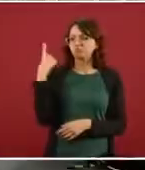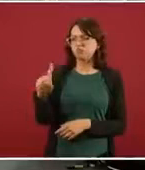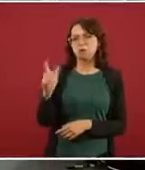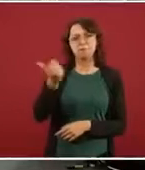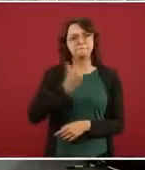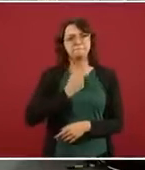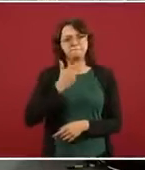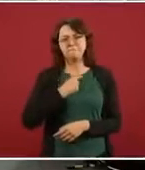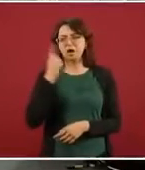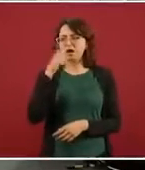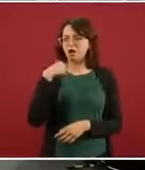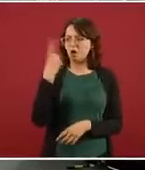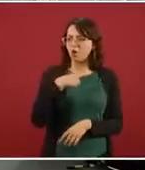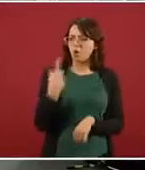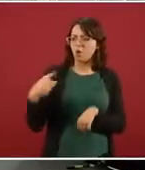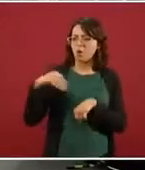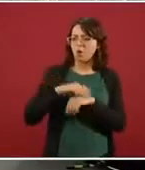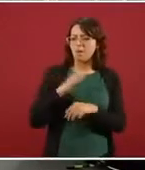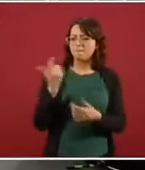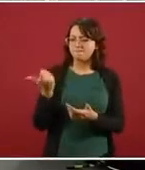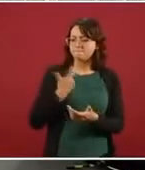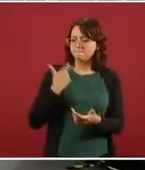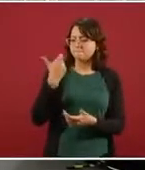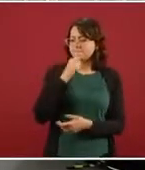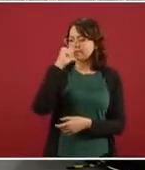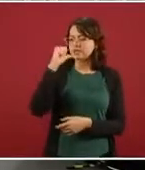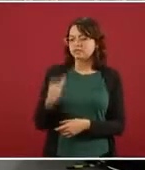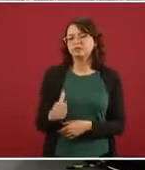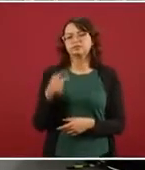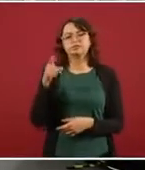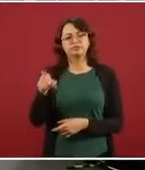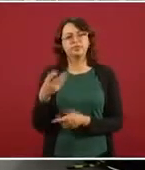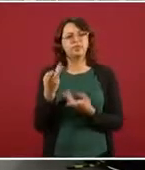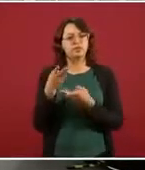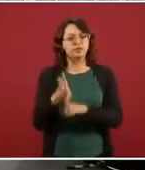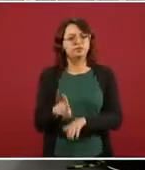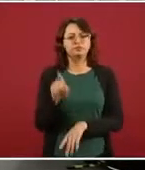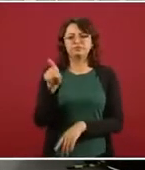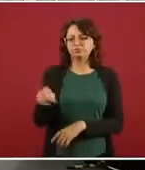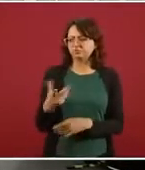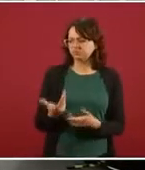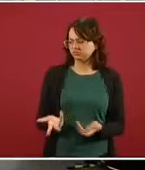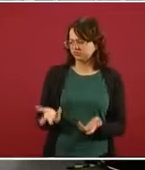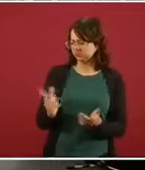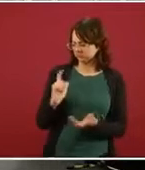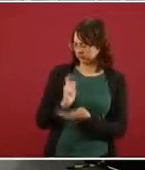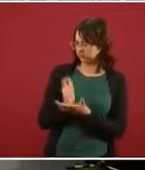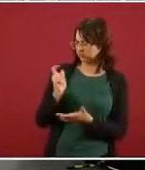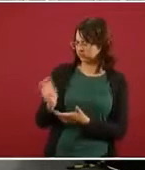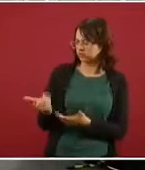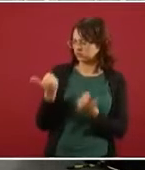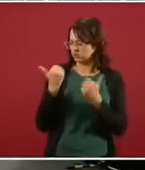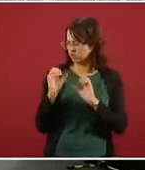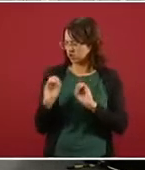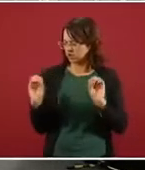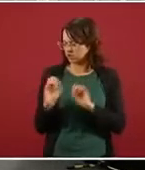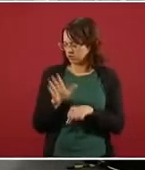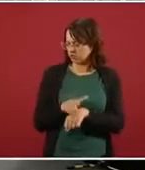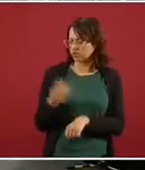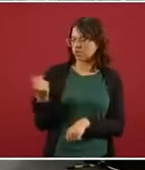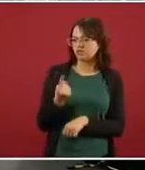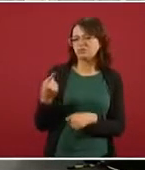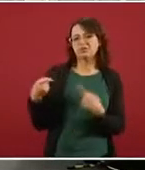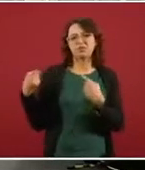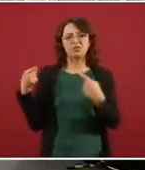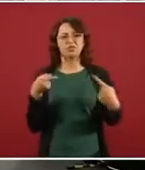le pagaban utilidades, decía Bancomer. En este caso le argumentaba que no tenía utilidades. Entonces